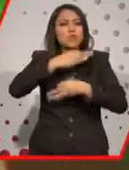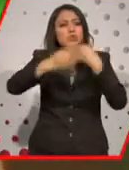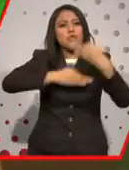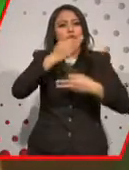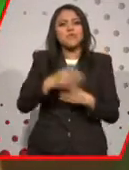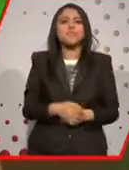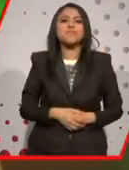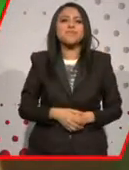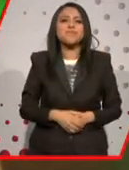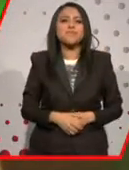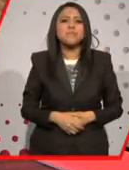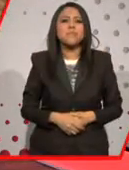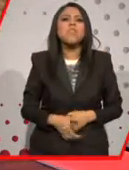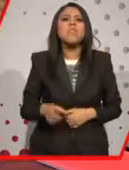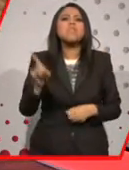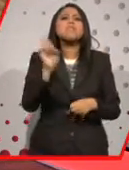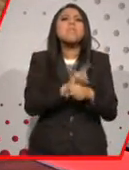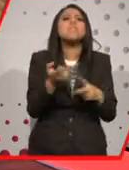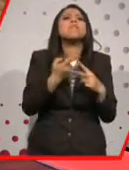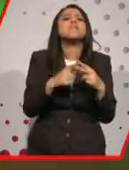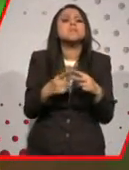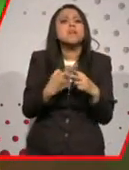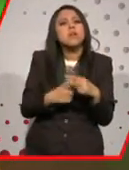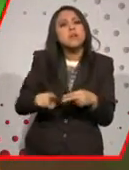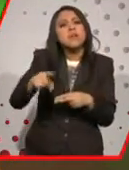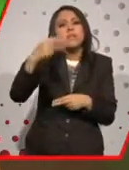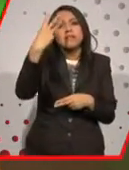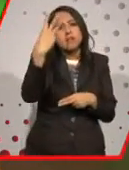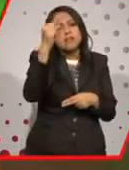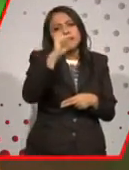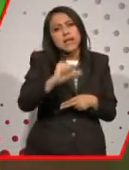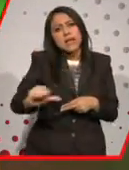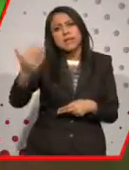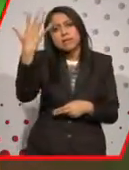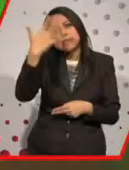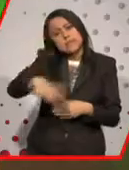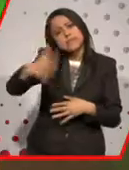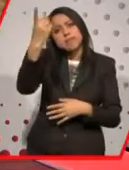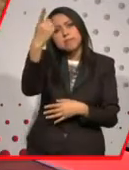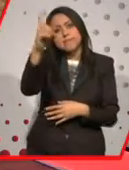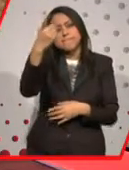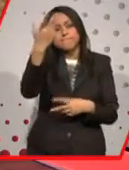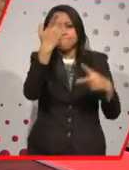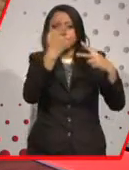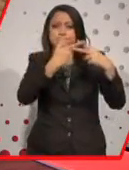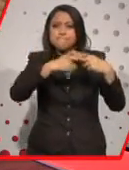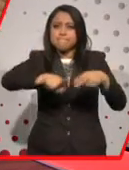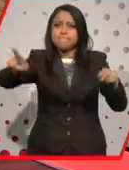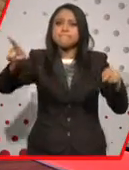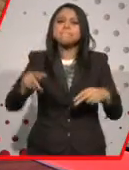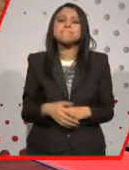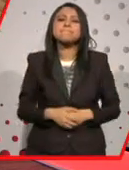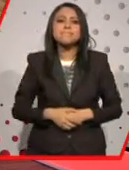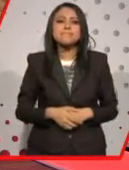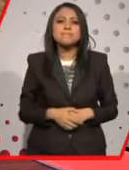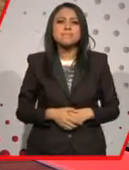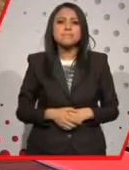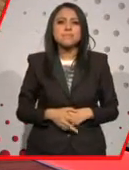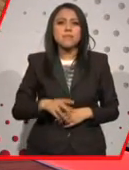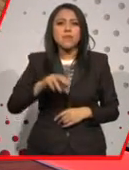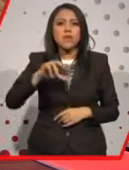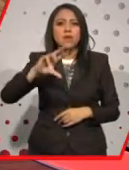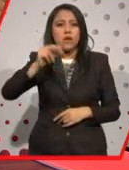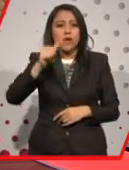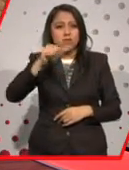vida ahí, ¿no? ¿De qué día es eso, Jorge? Del 3 al 10 de diciembre. 3 al 10 de diciembre. 3 al 10 de diciembre. Primera muestra. No hay repetición de